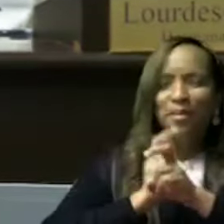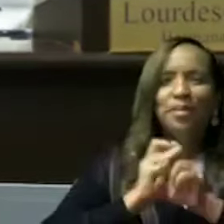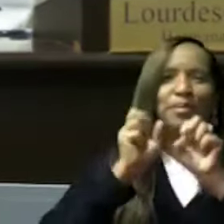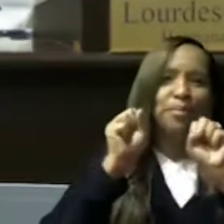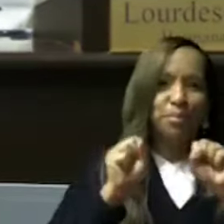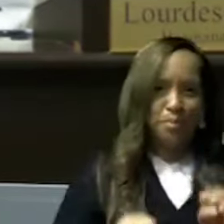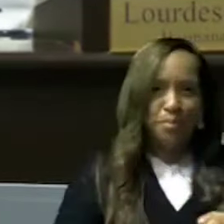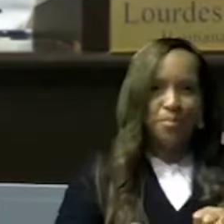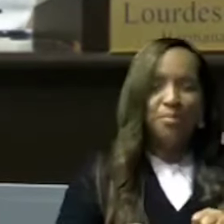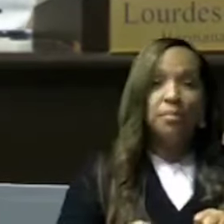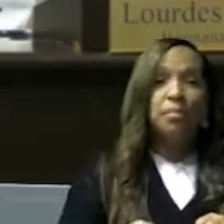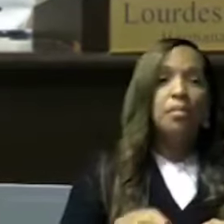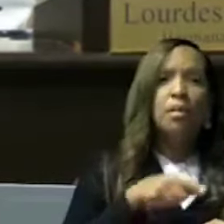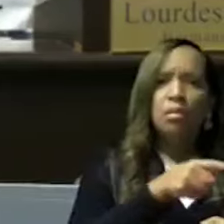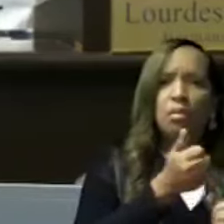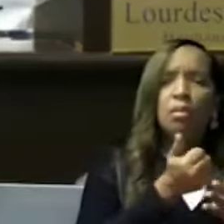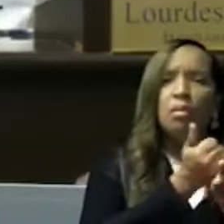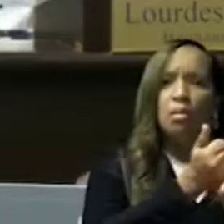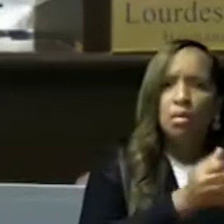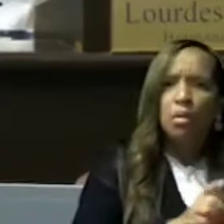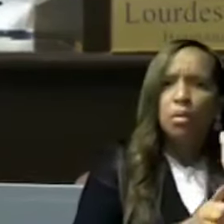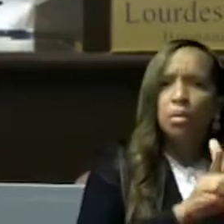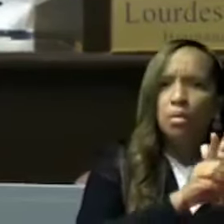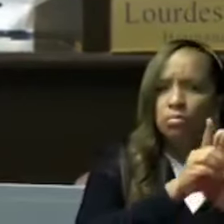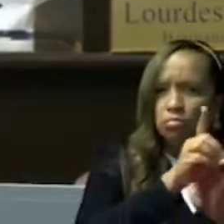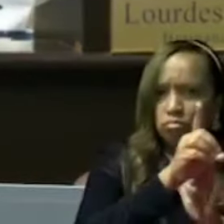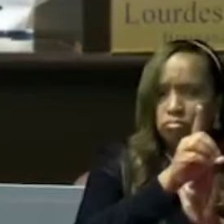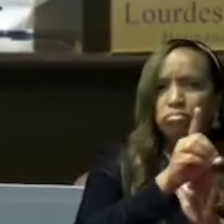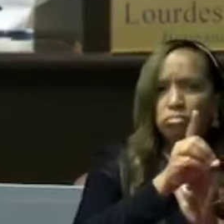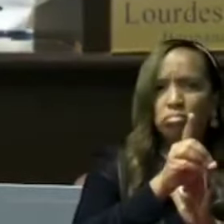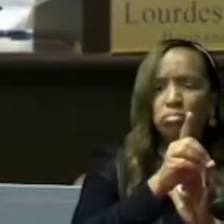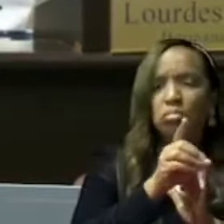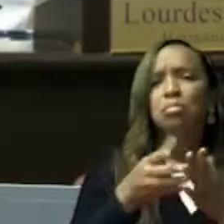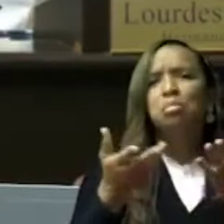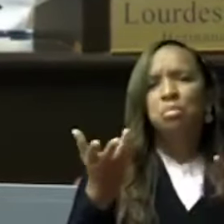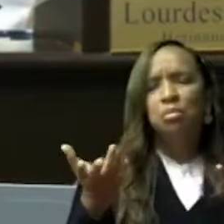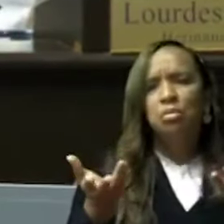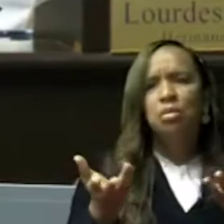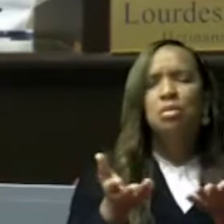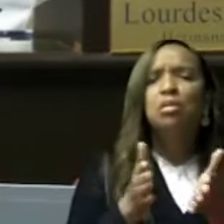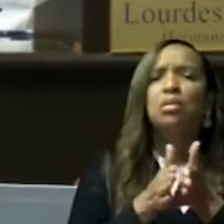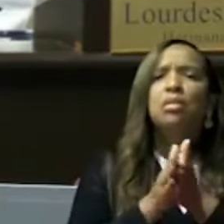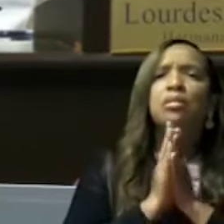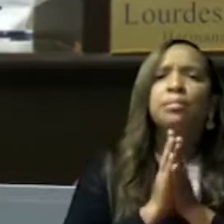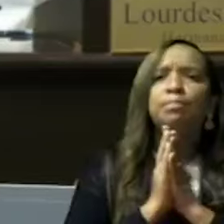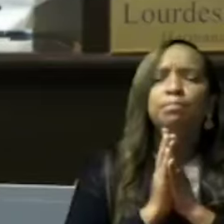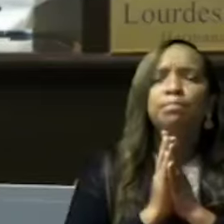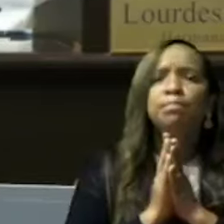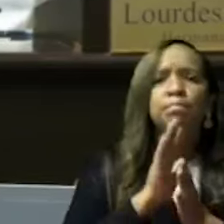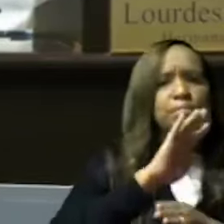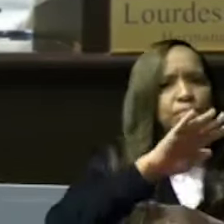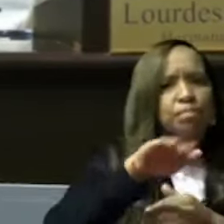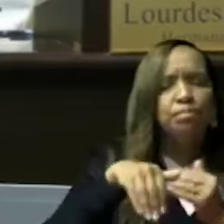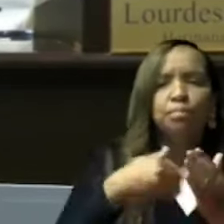económico y social de nuestra República Dominicana. Así es que le pido a todos nuestros compañeros, honorable diputado,